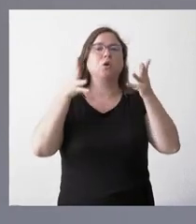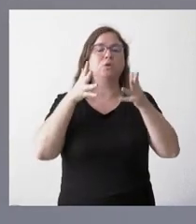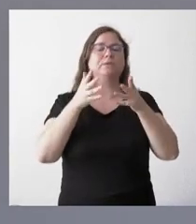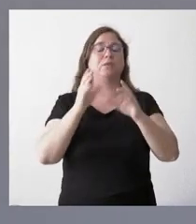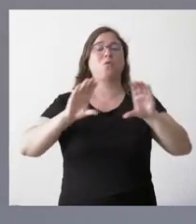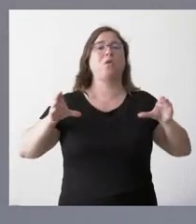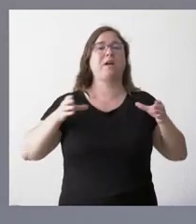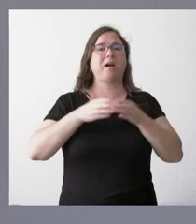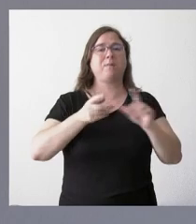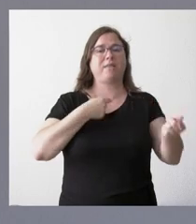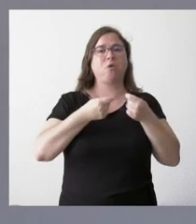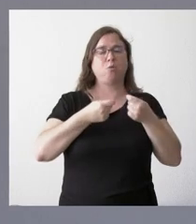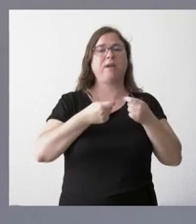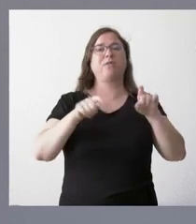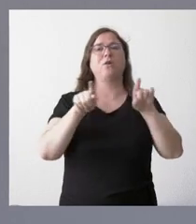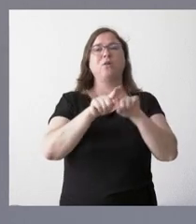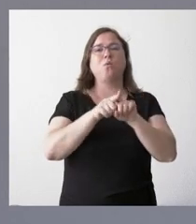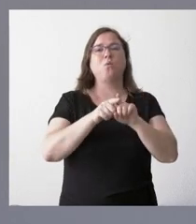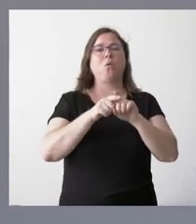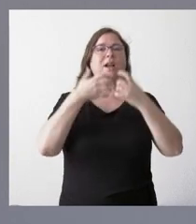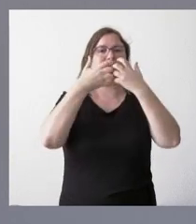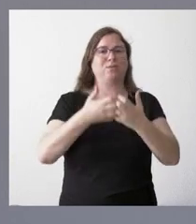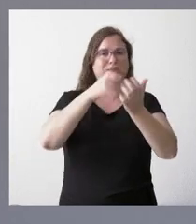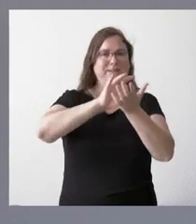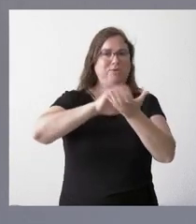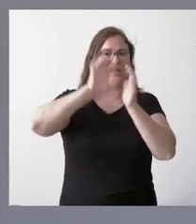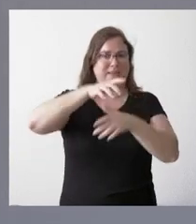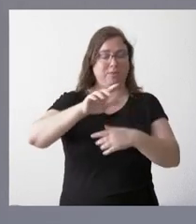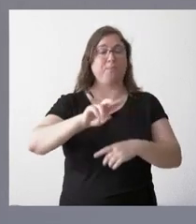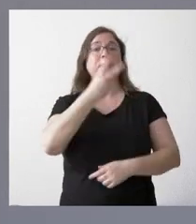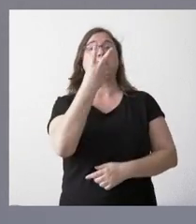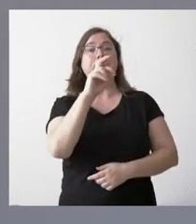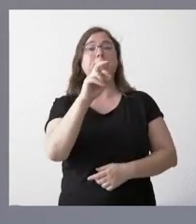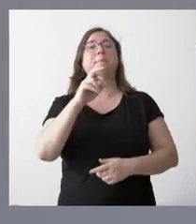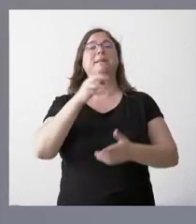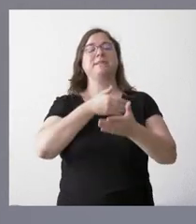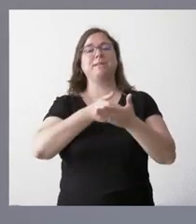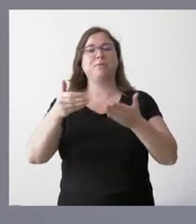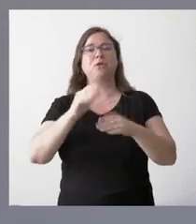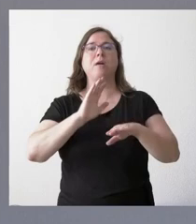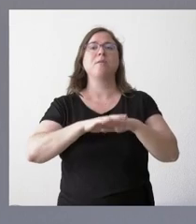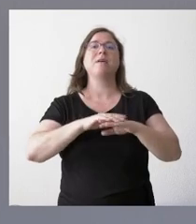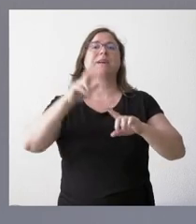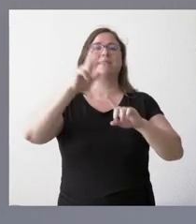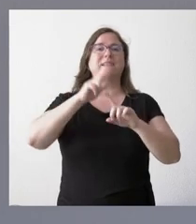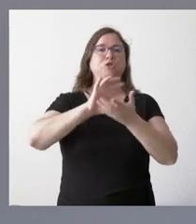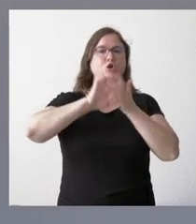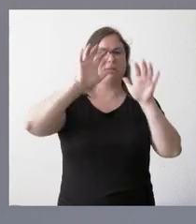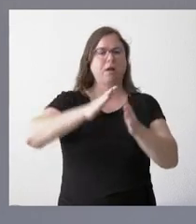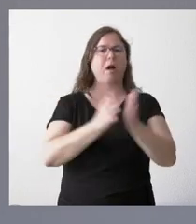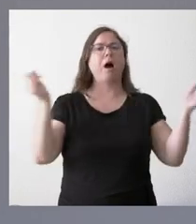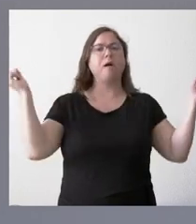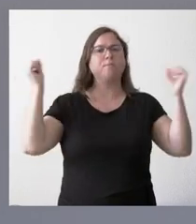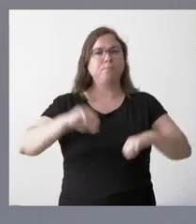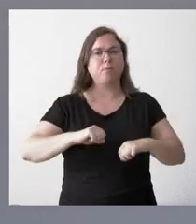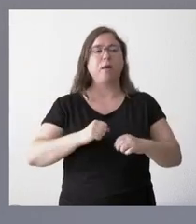Industria y Servicios de Castilla y León, 20,2 millones de euros a Radio Televisión Castilla y León, aprobado en la Comisión